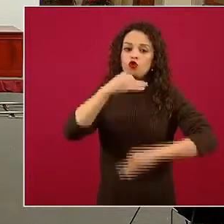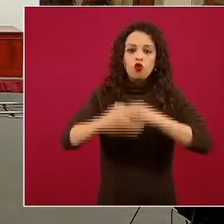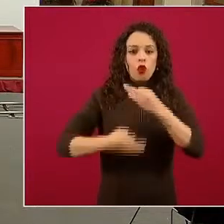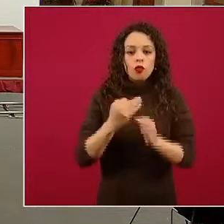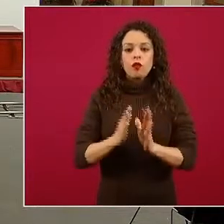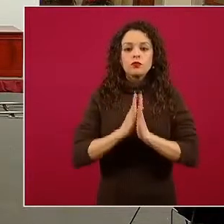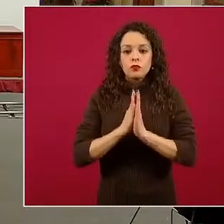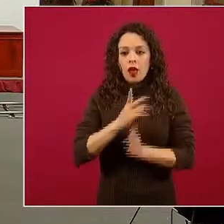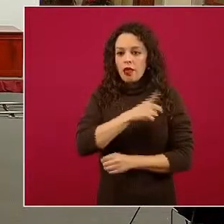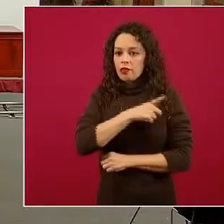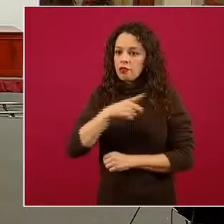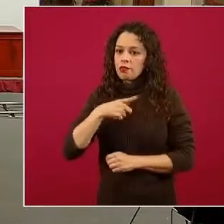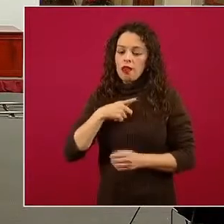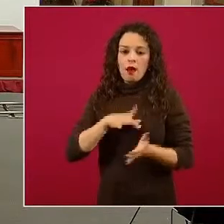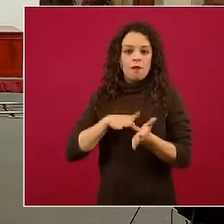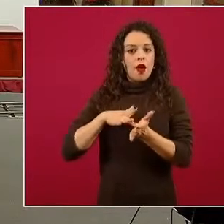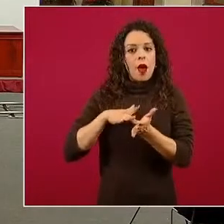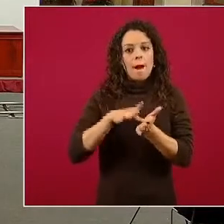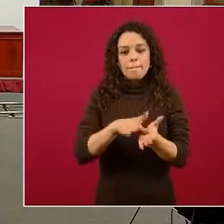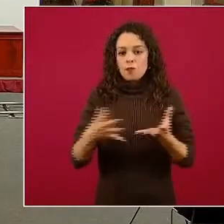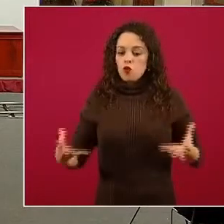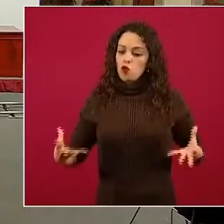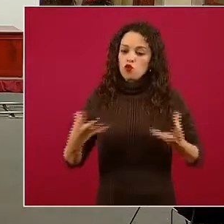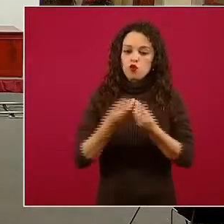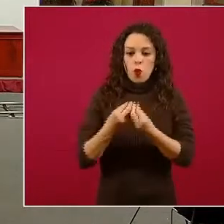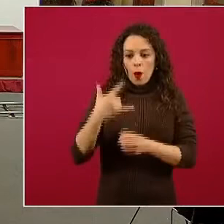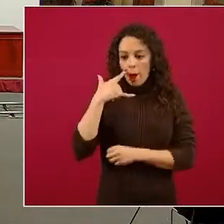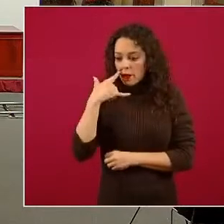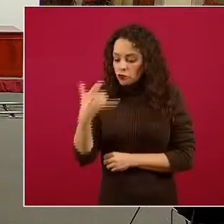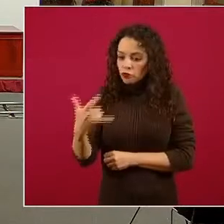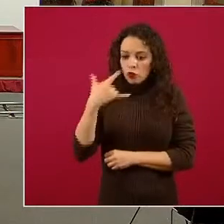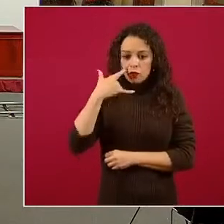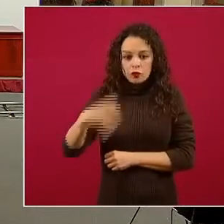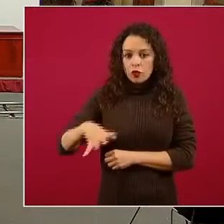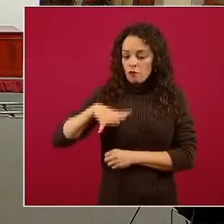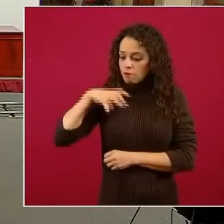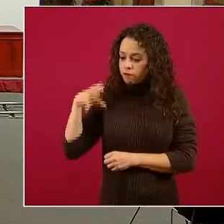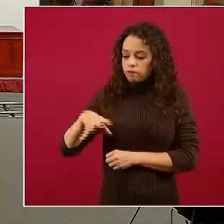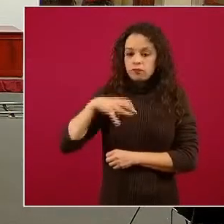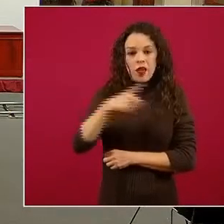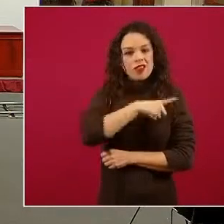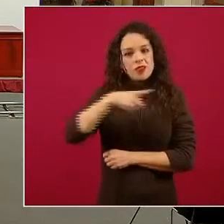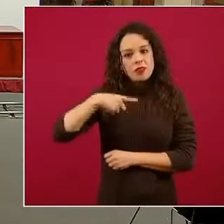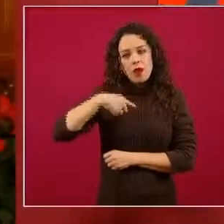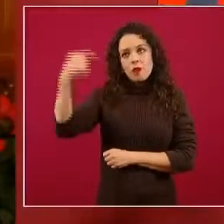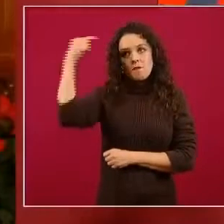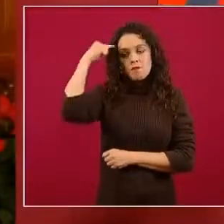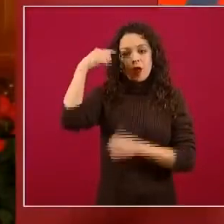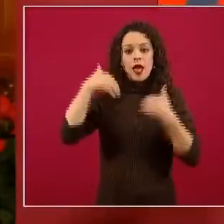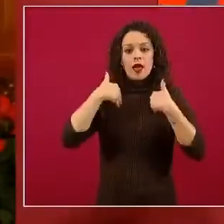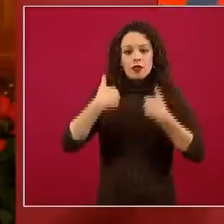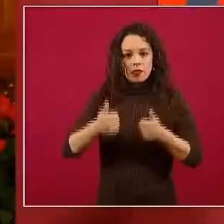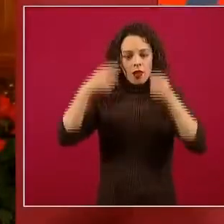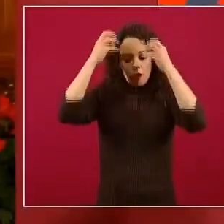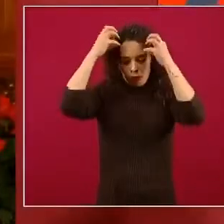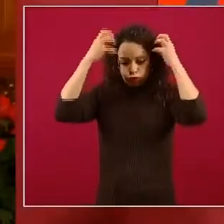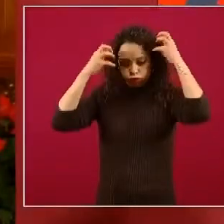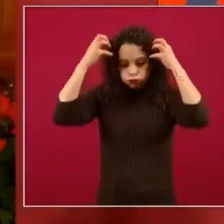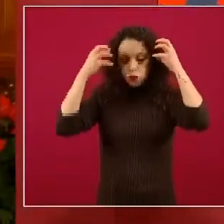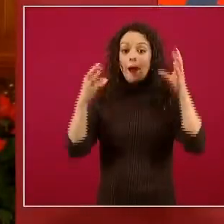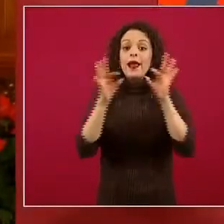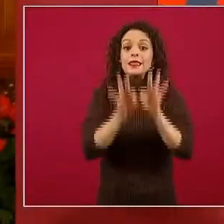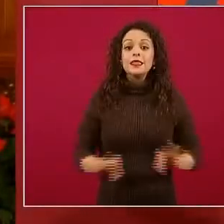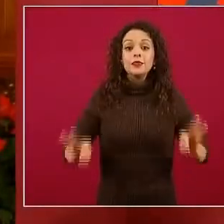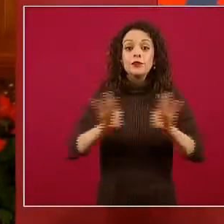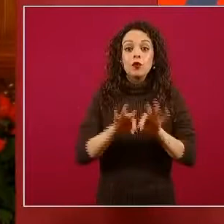tenemos que cooperar, tenemos que unir esfuerzos, tenemos que ser conscientes de la importancia de cuidarnos